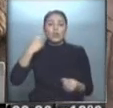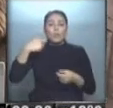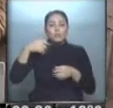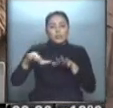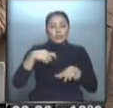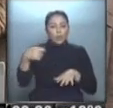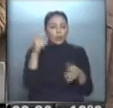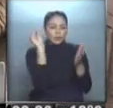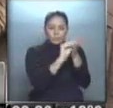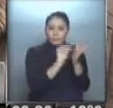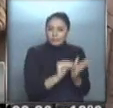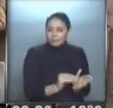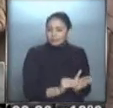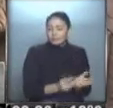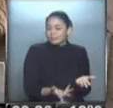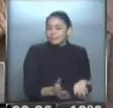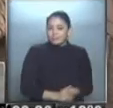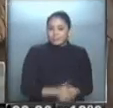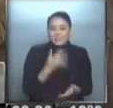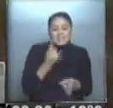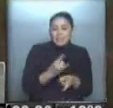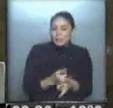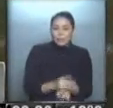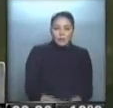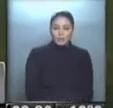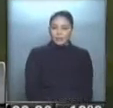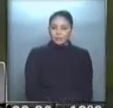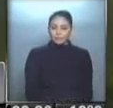esas cosas se están